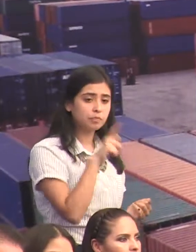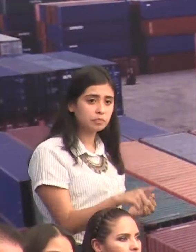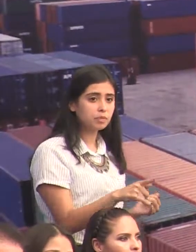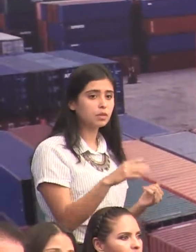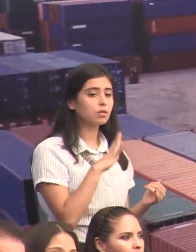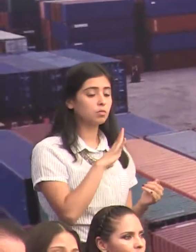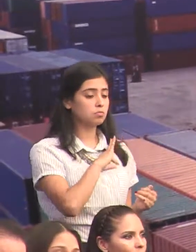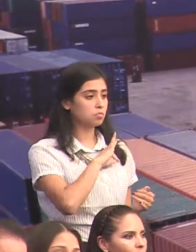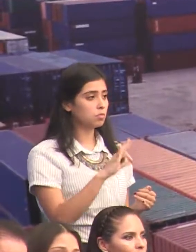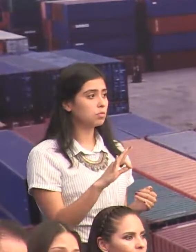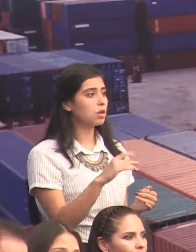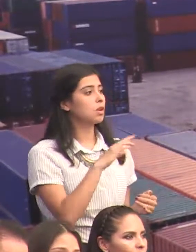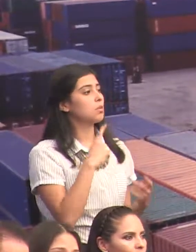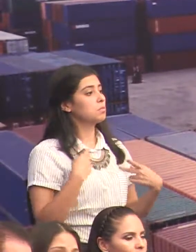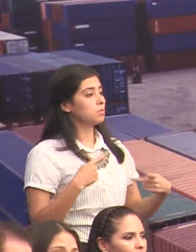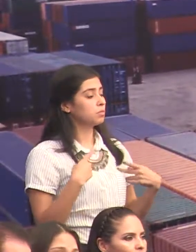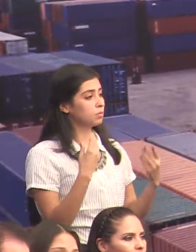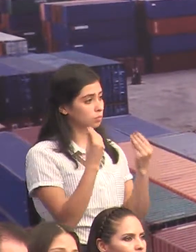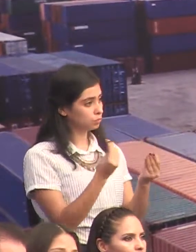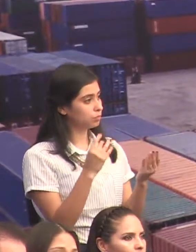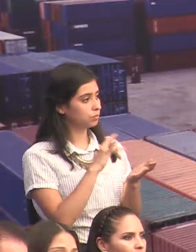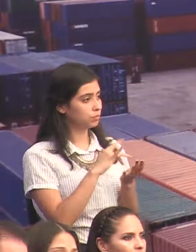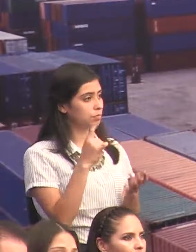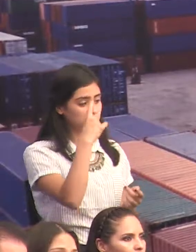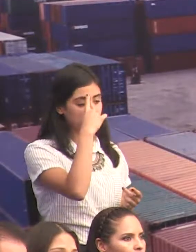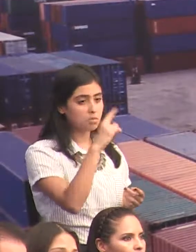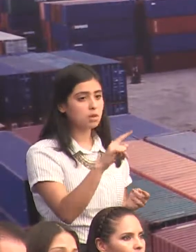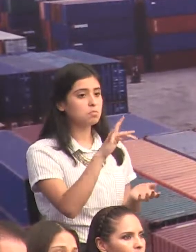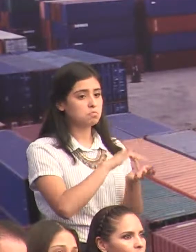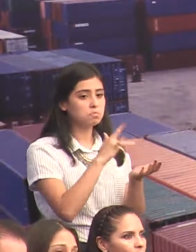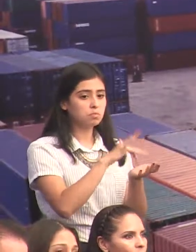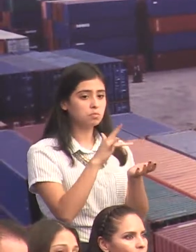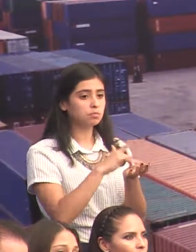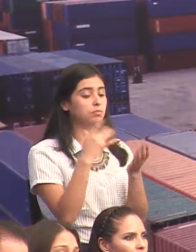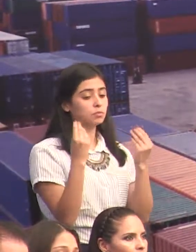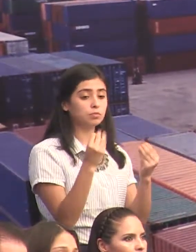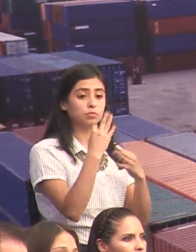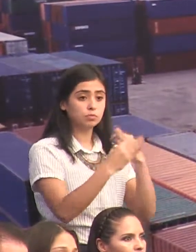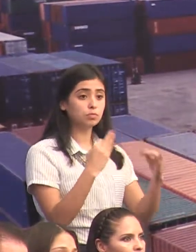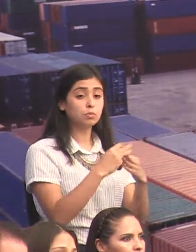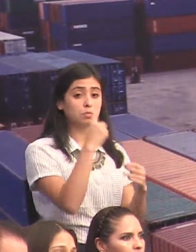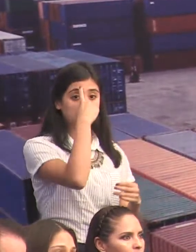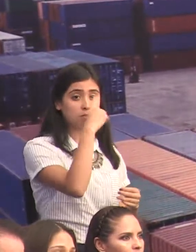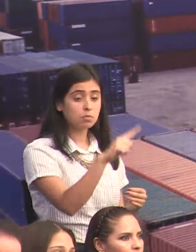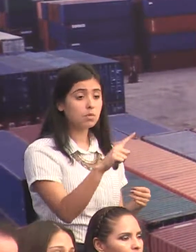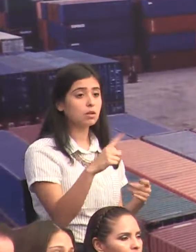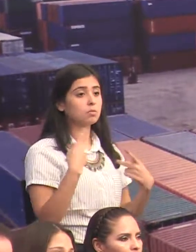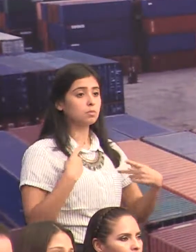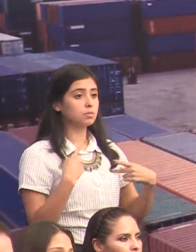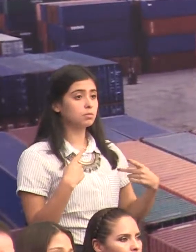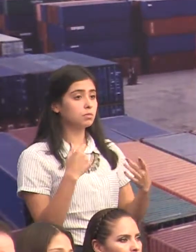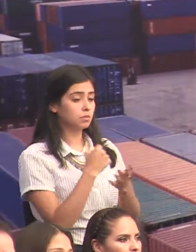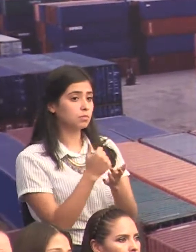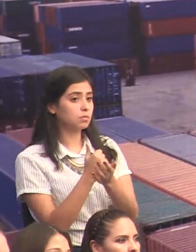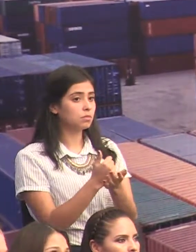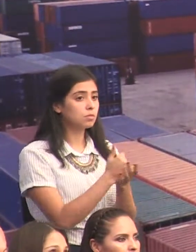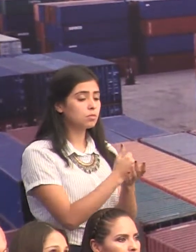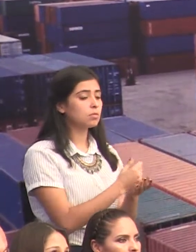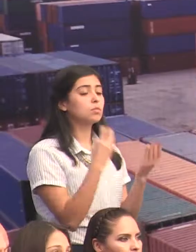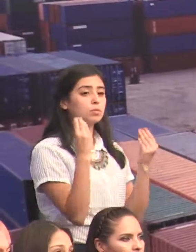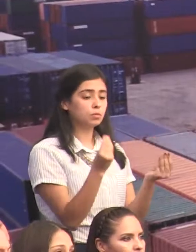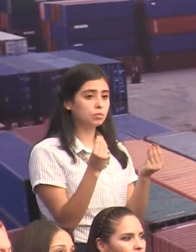ser proveedor de la zona económica y por supuesto también aprovechar la capacidad del capital humano que tiene Morelia